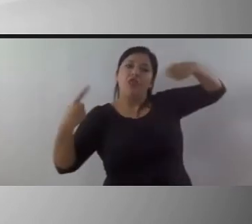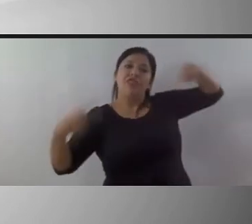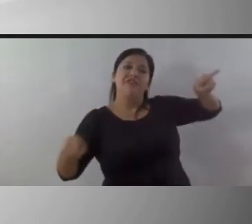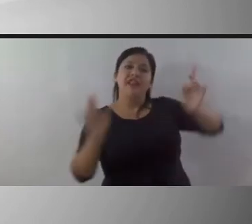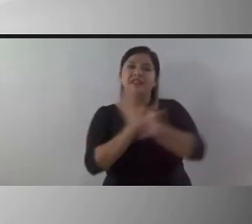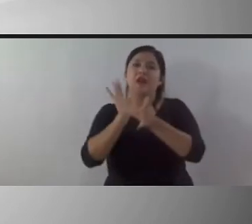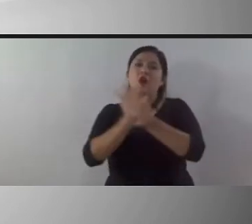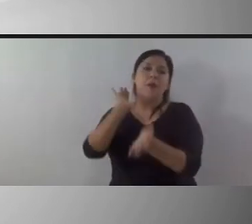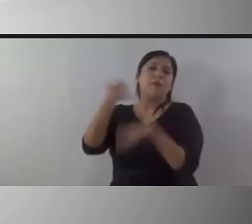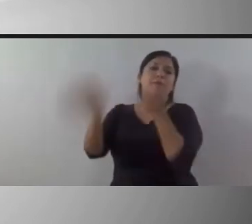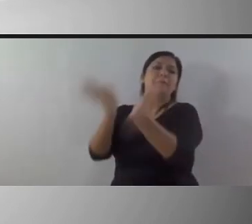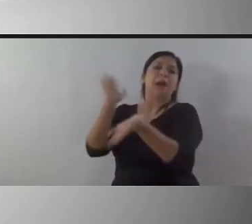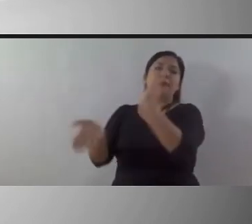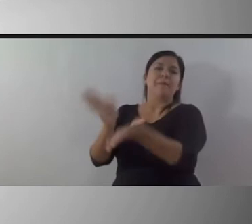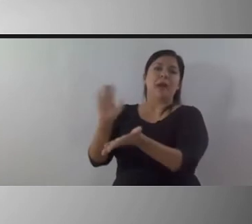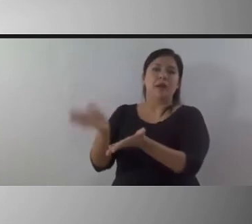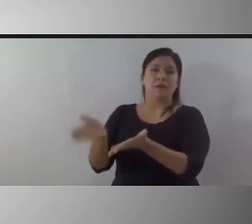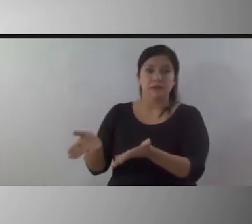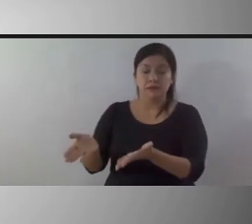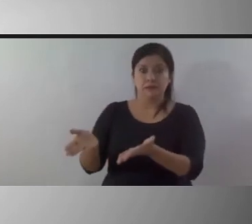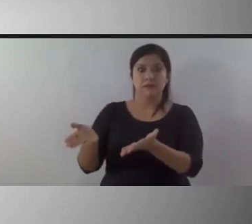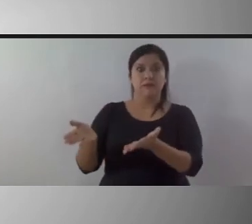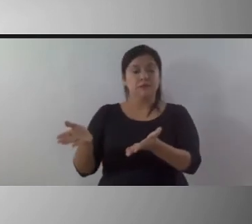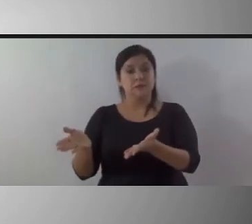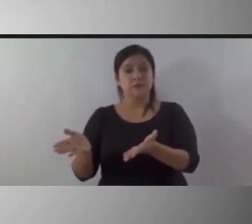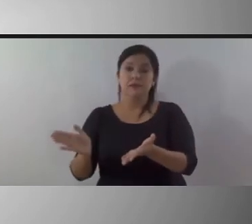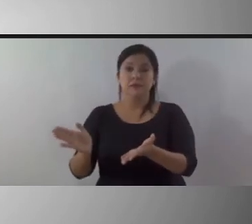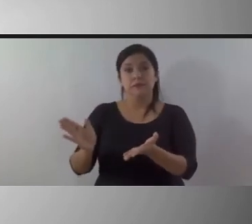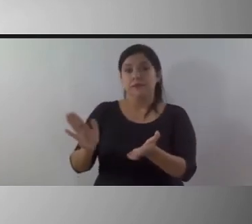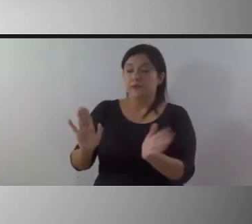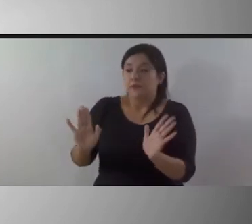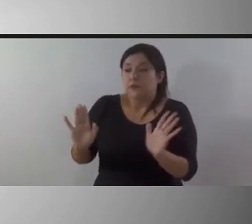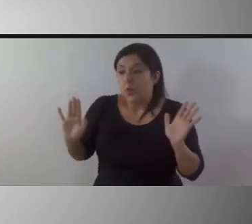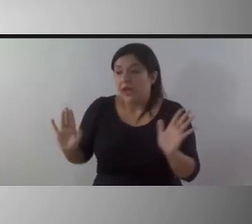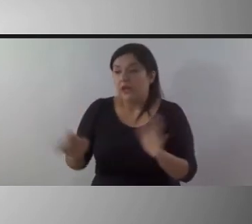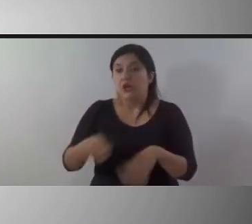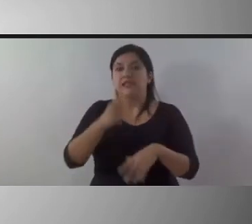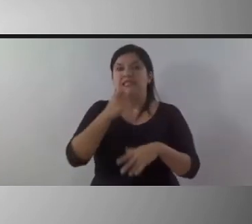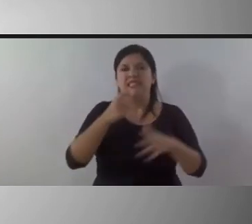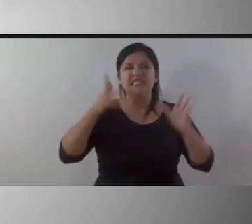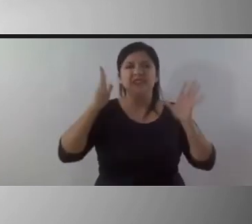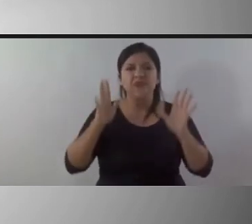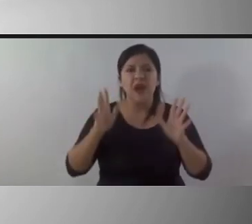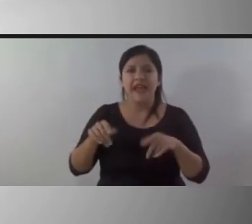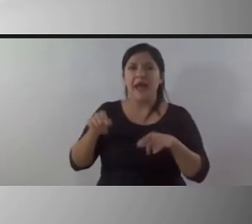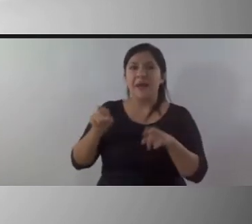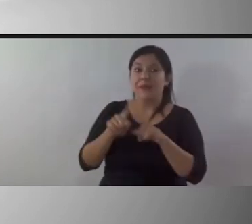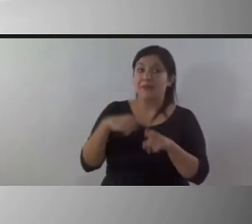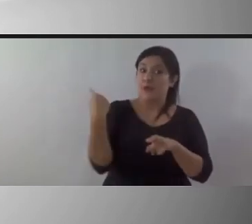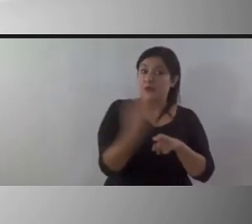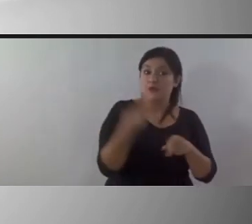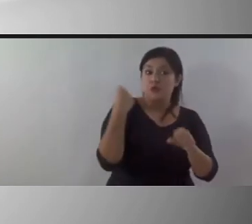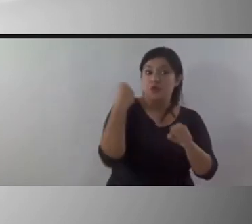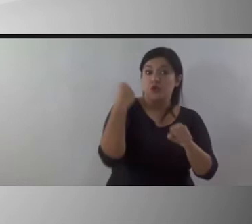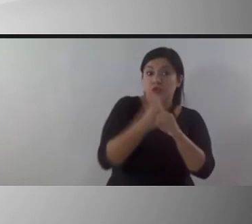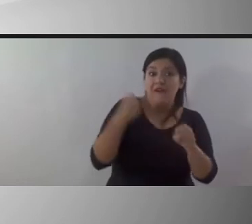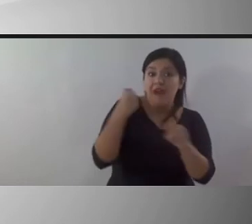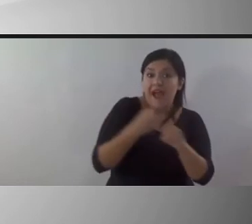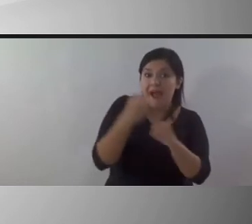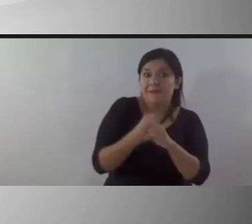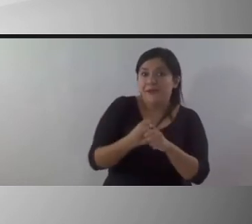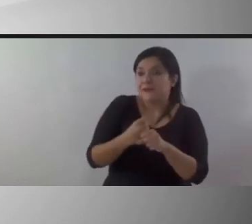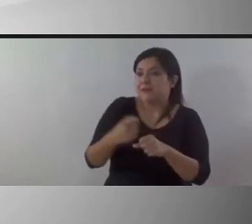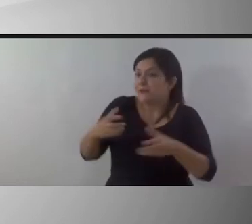puede decirlo así y en realidad tiene sentido, o decir, la despatologización es el trabajo que hacemos los